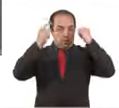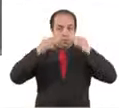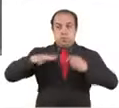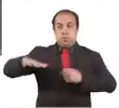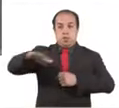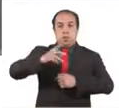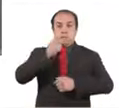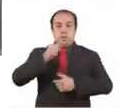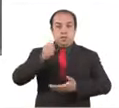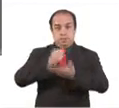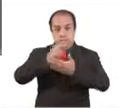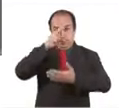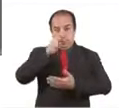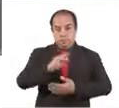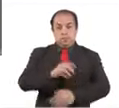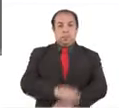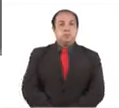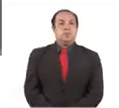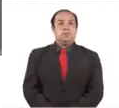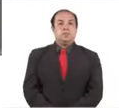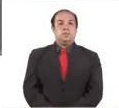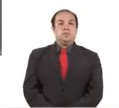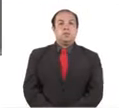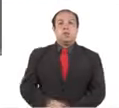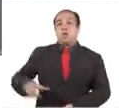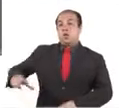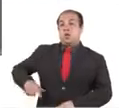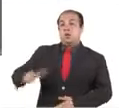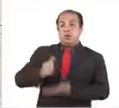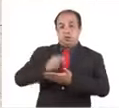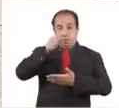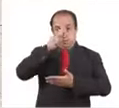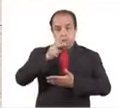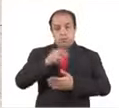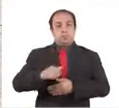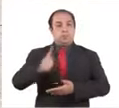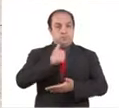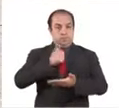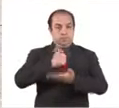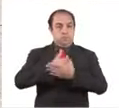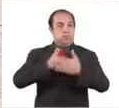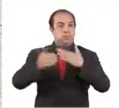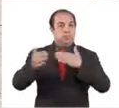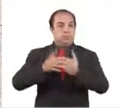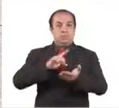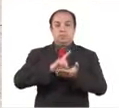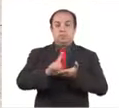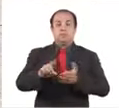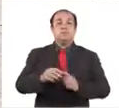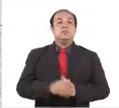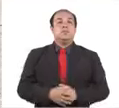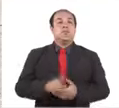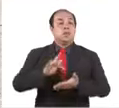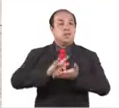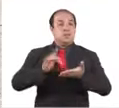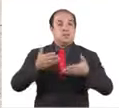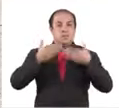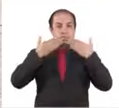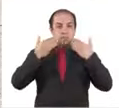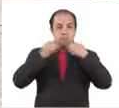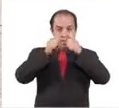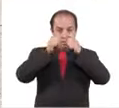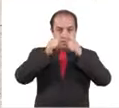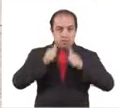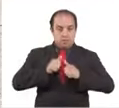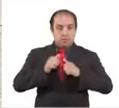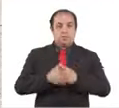policía de la Ciudad de México. El gobierno de la Ciudad de México, ciudad innovadora y de derechos, agradece su fina